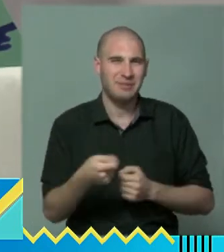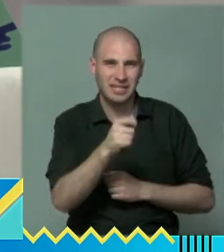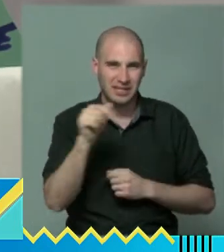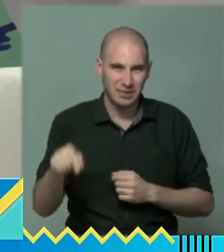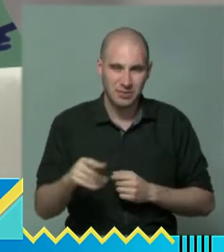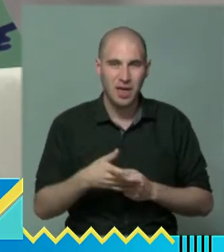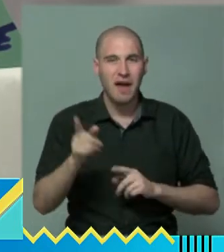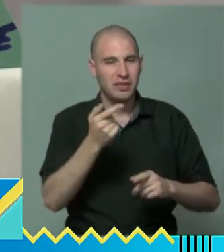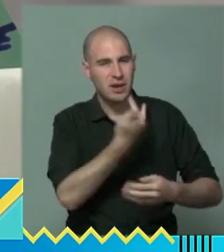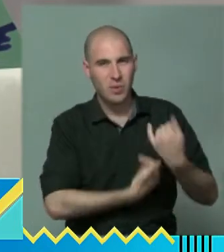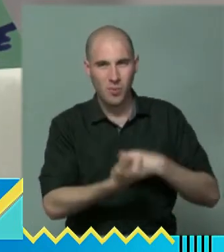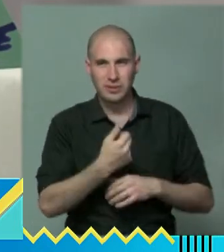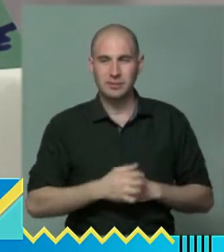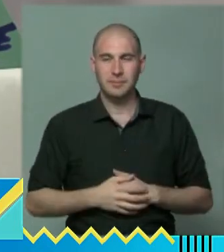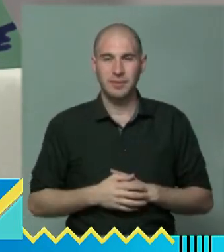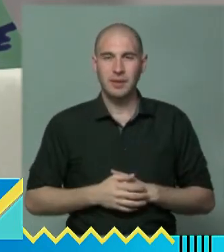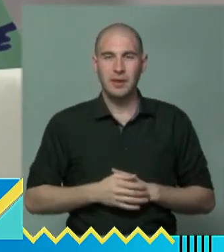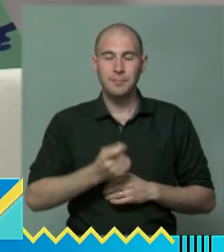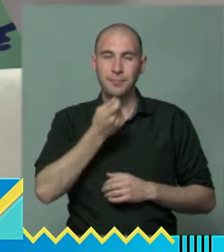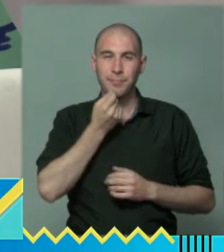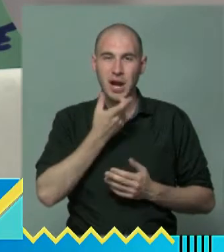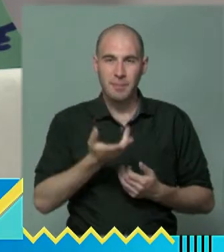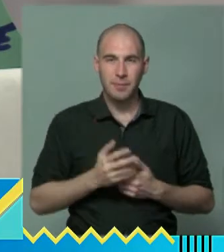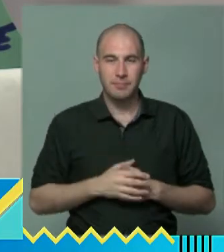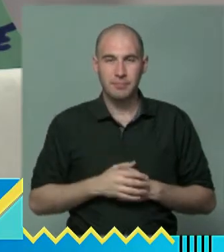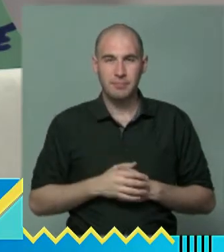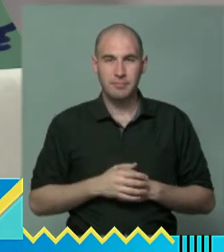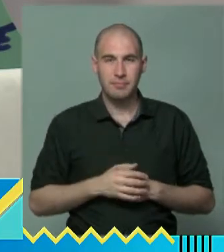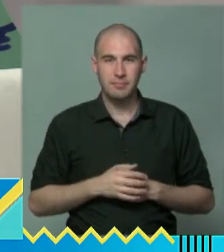que por ahí él nos puede ilustrar un poco más, como es la